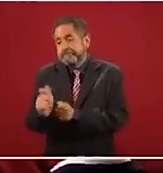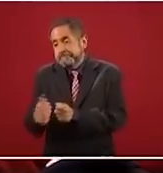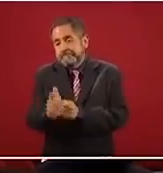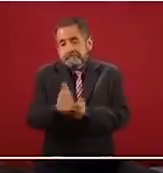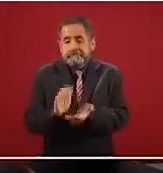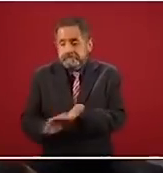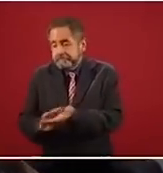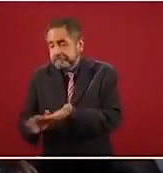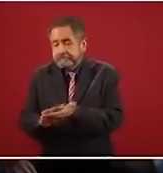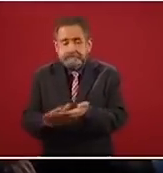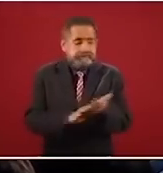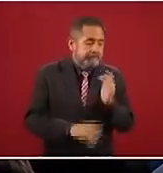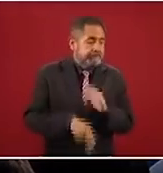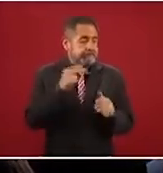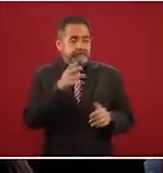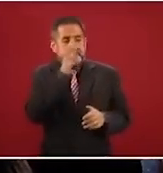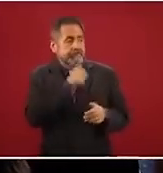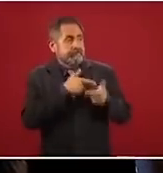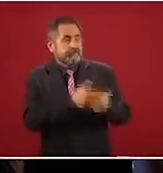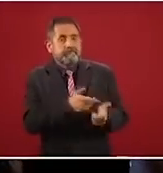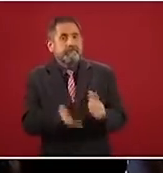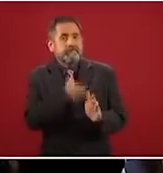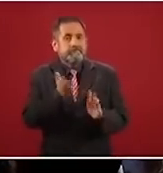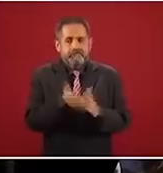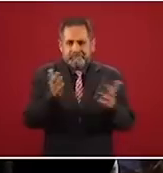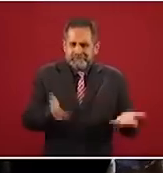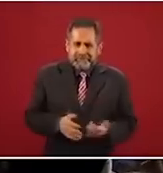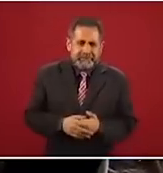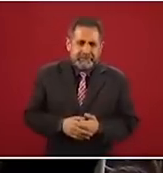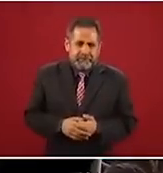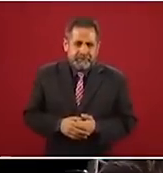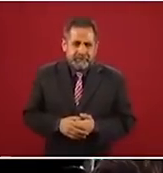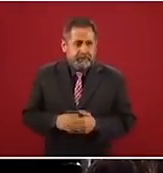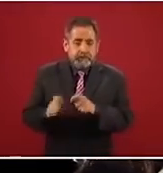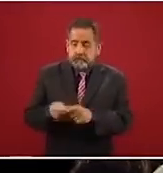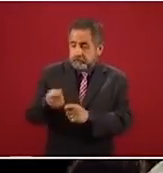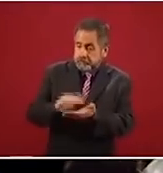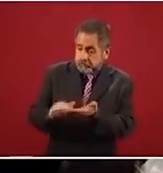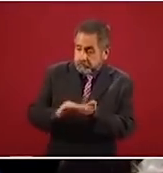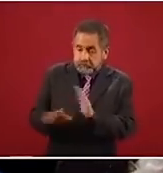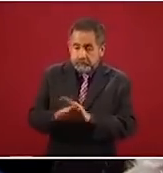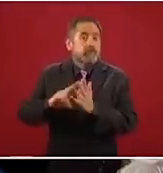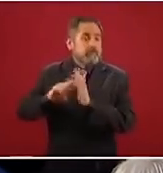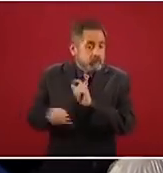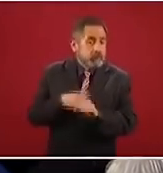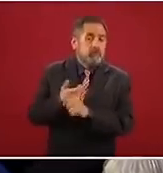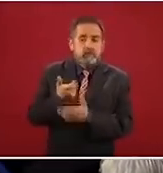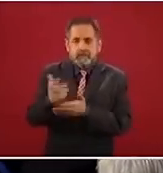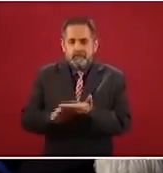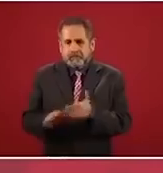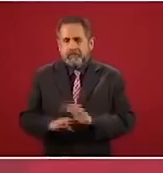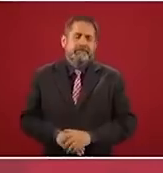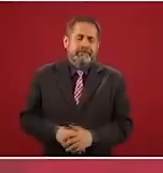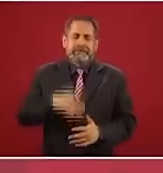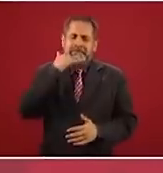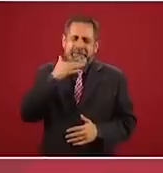pagar, aun cuando ya se hubiese pagado la indemnización. Eso ya se